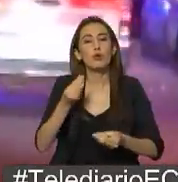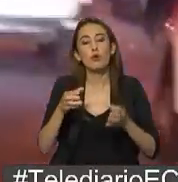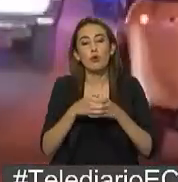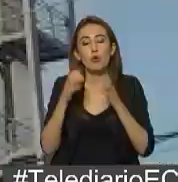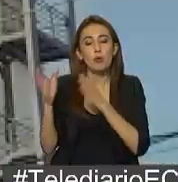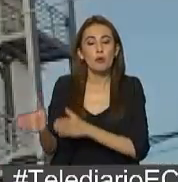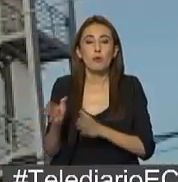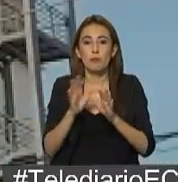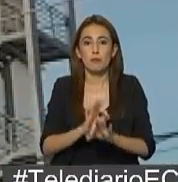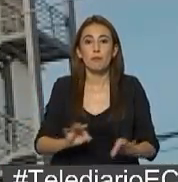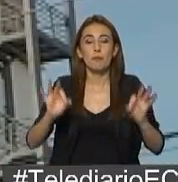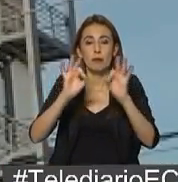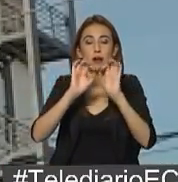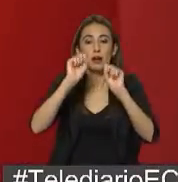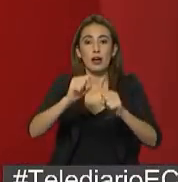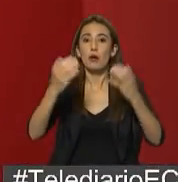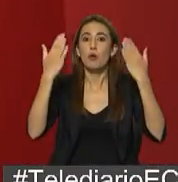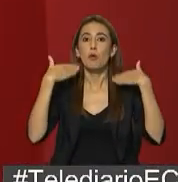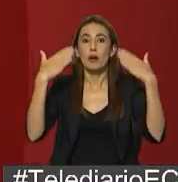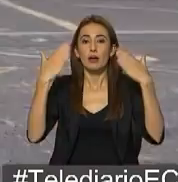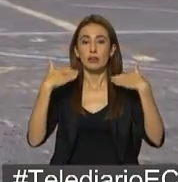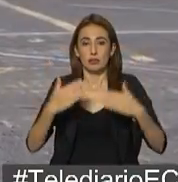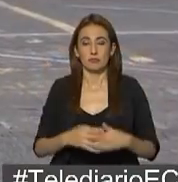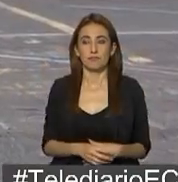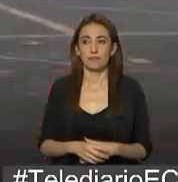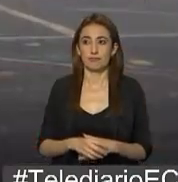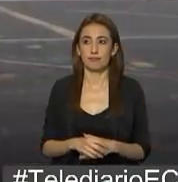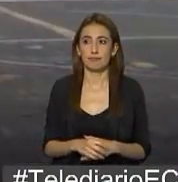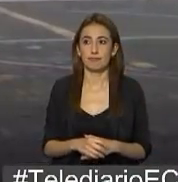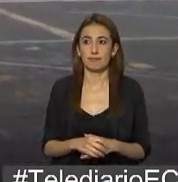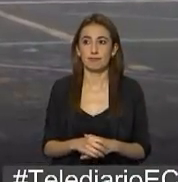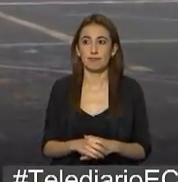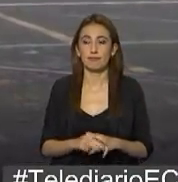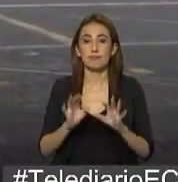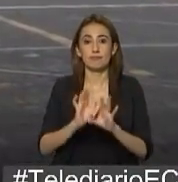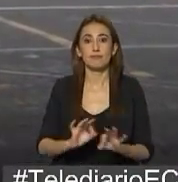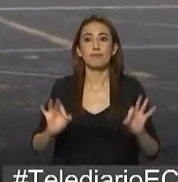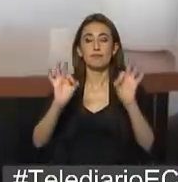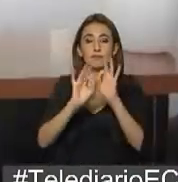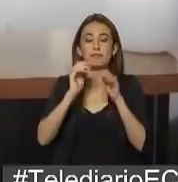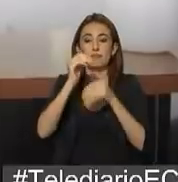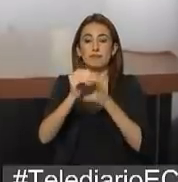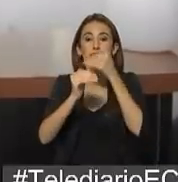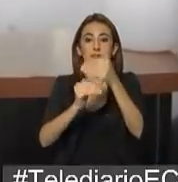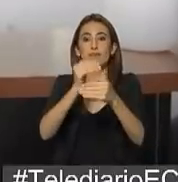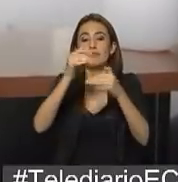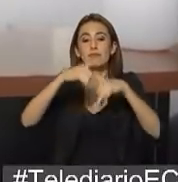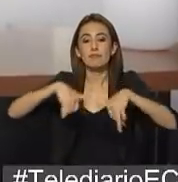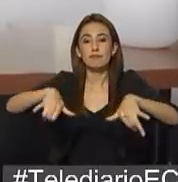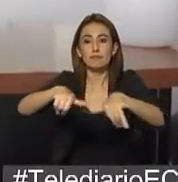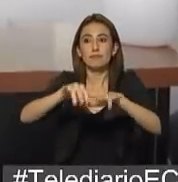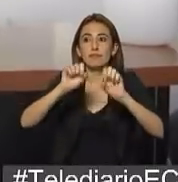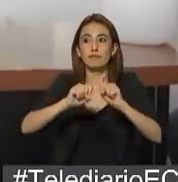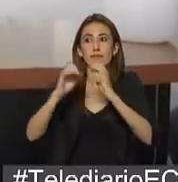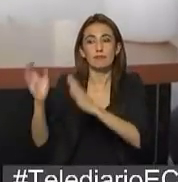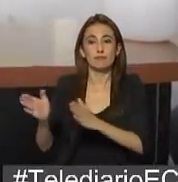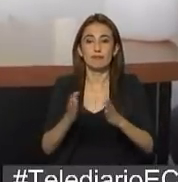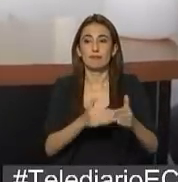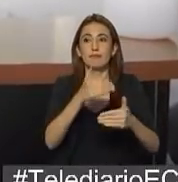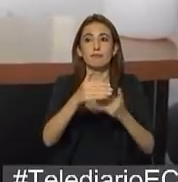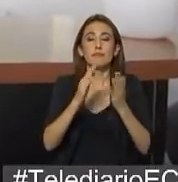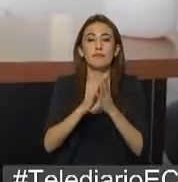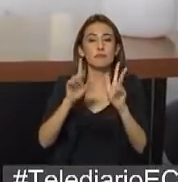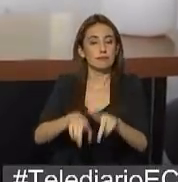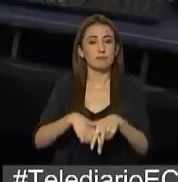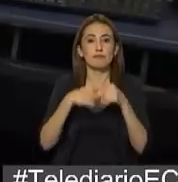custodia policial en un hospital de Guayaquil. Desde este martes, la Agencia Metropolitana de Tránsito iniciará el periodo de matriculación vehicular a través